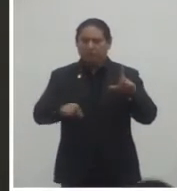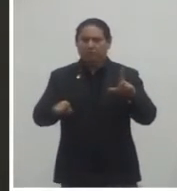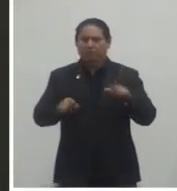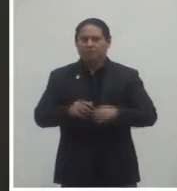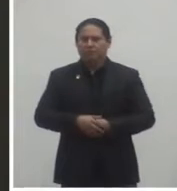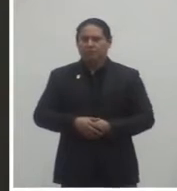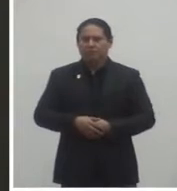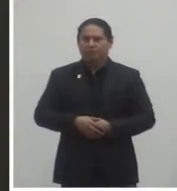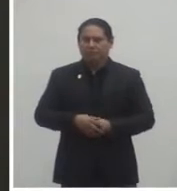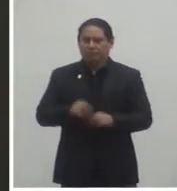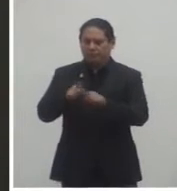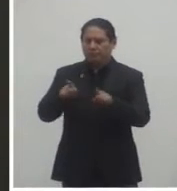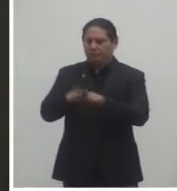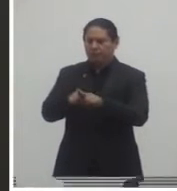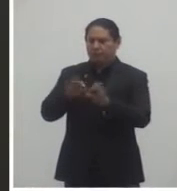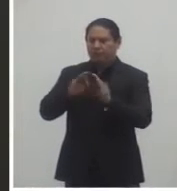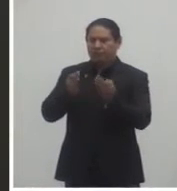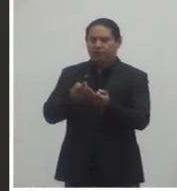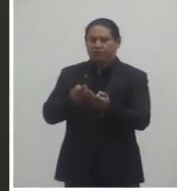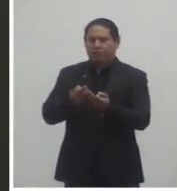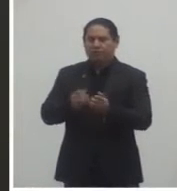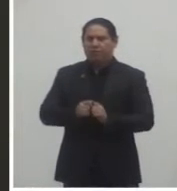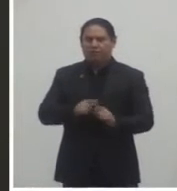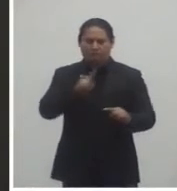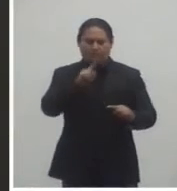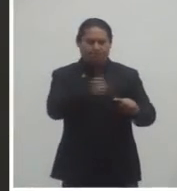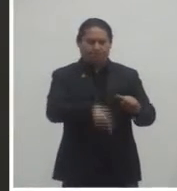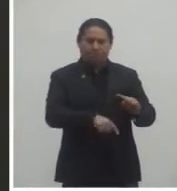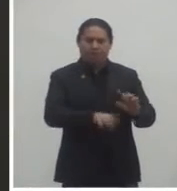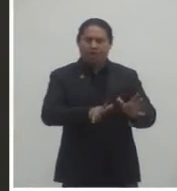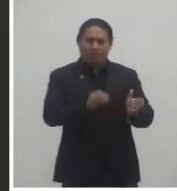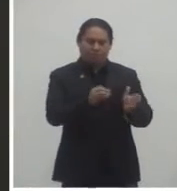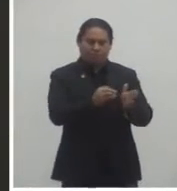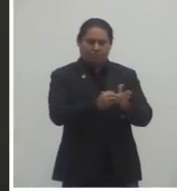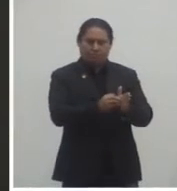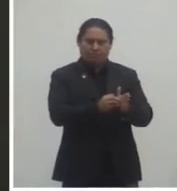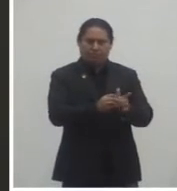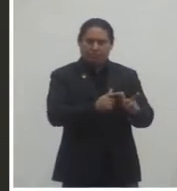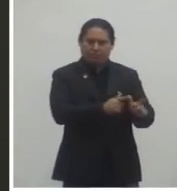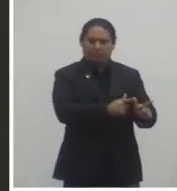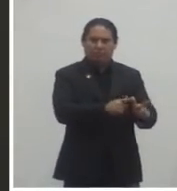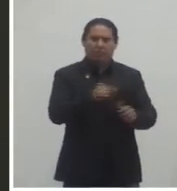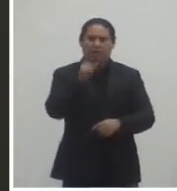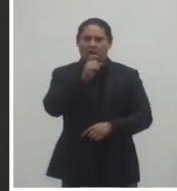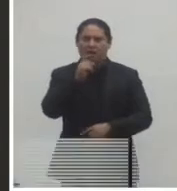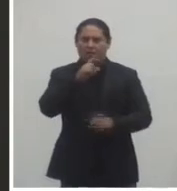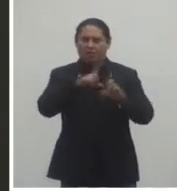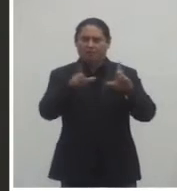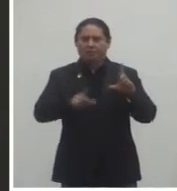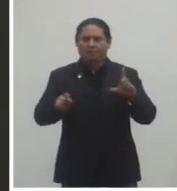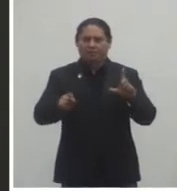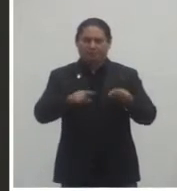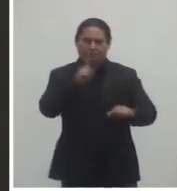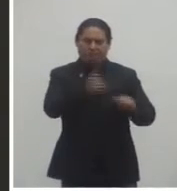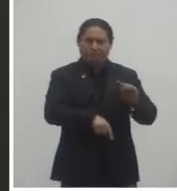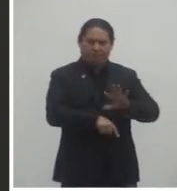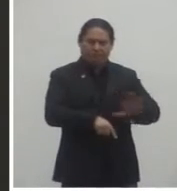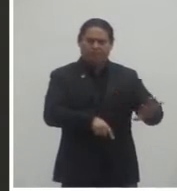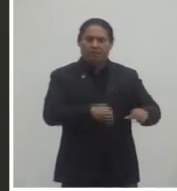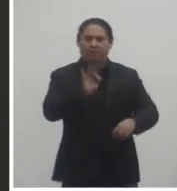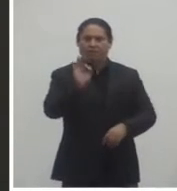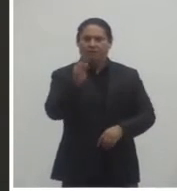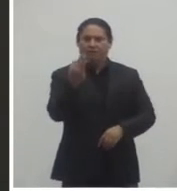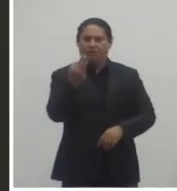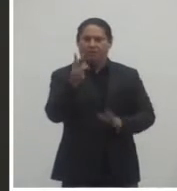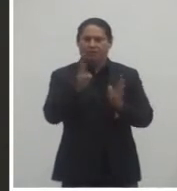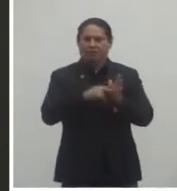y al mismo tiempo para abrogar la que está en vigor ahorita, que es la Ley de Aguas Nacionales. Eso fue en febrero